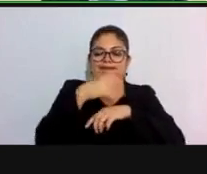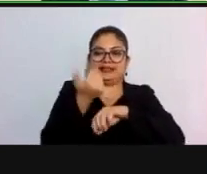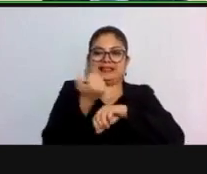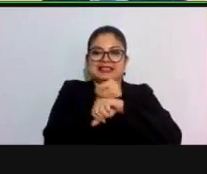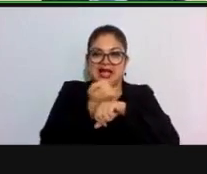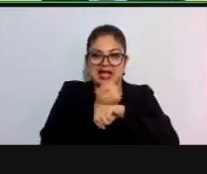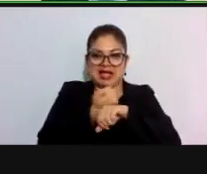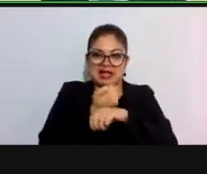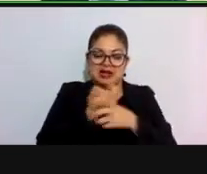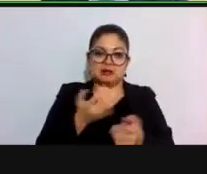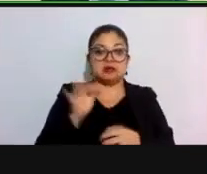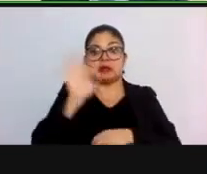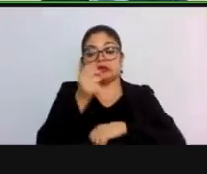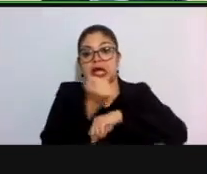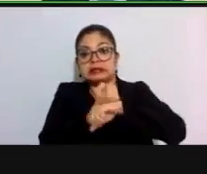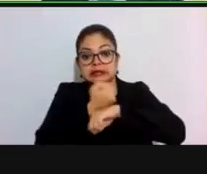y deformidad local.